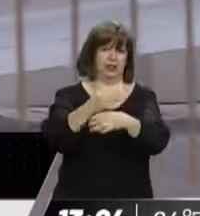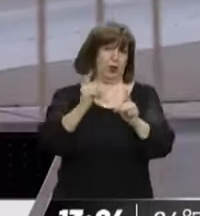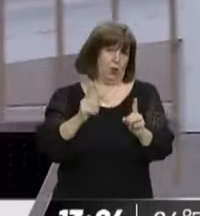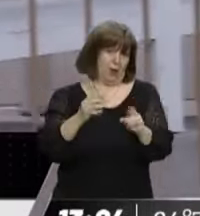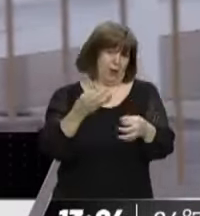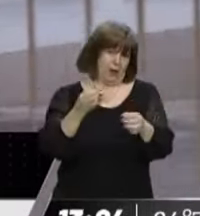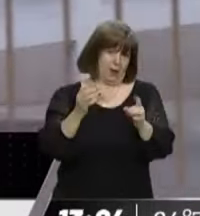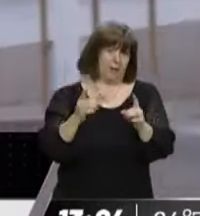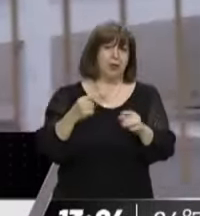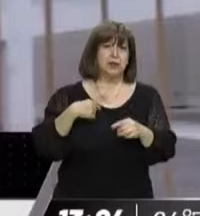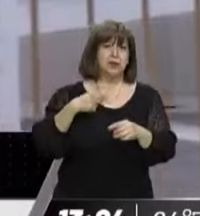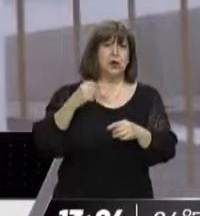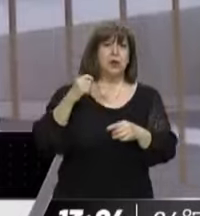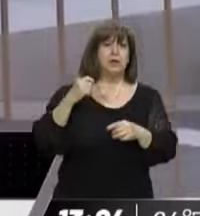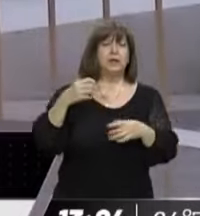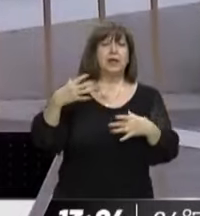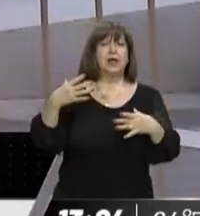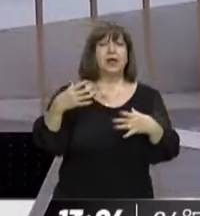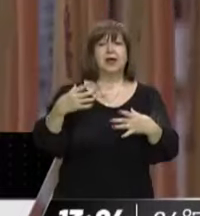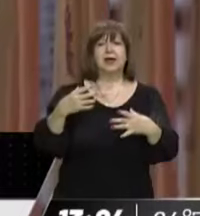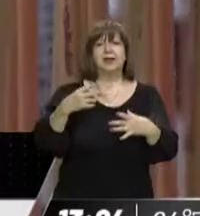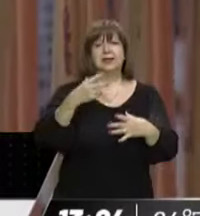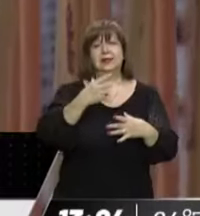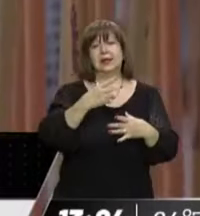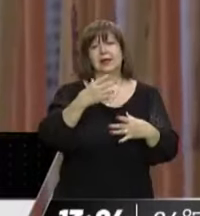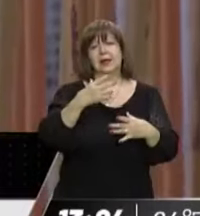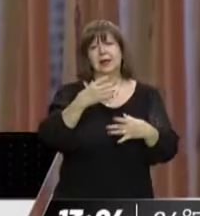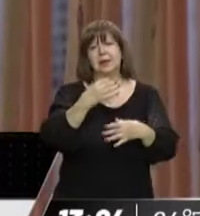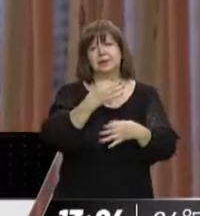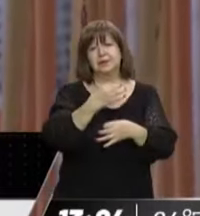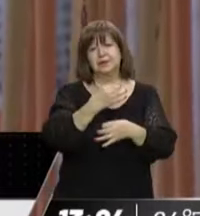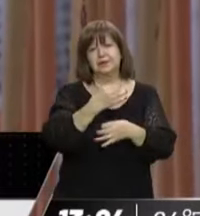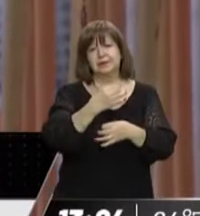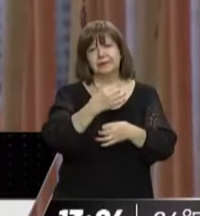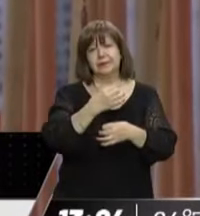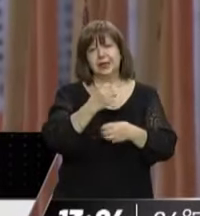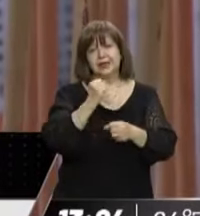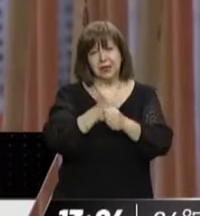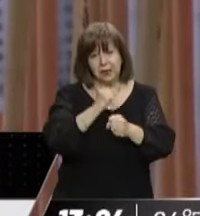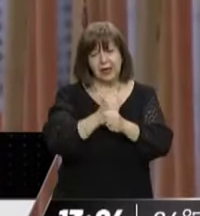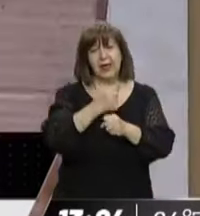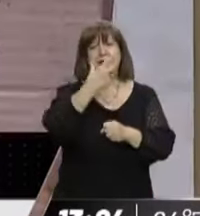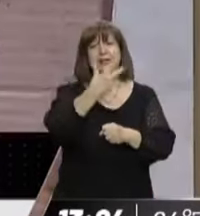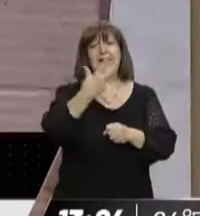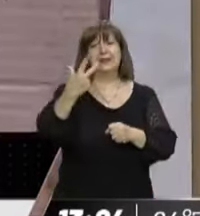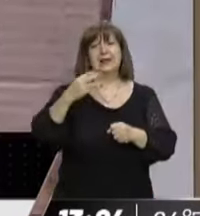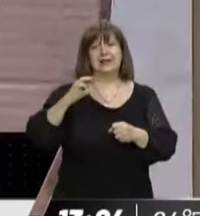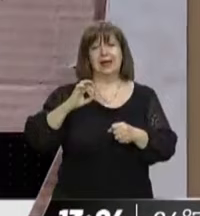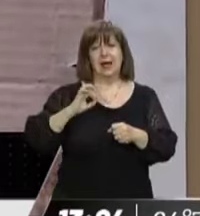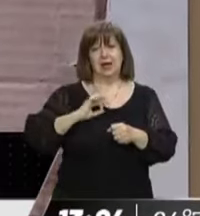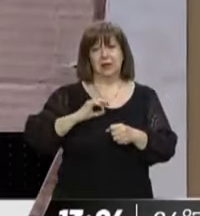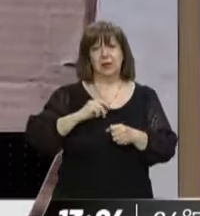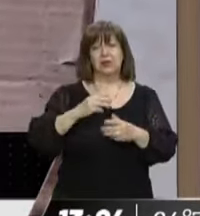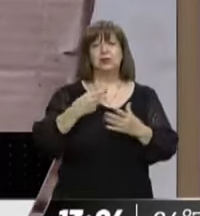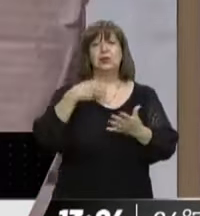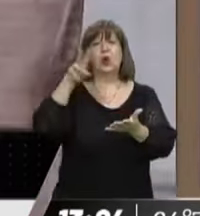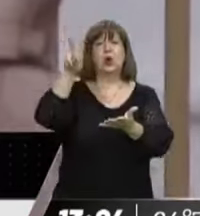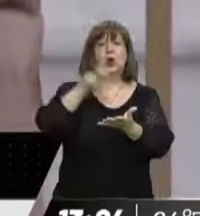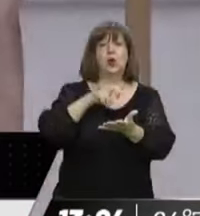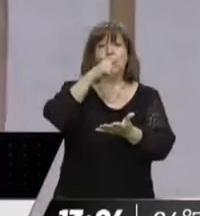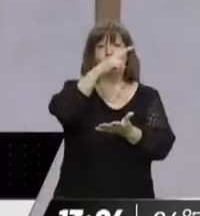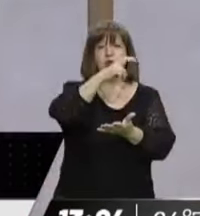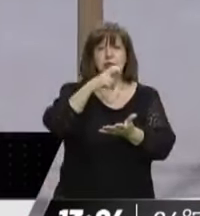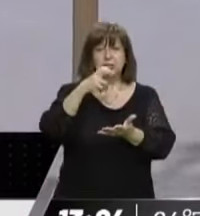me jubilé con 33 años de servicio y lo que cobro son 249,000 pes